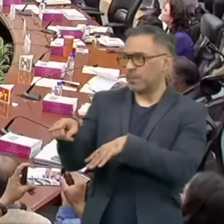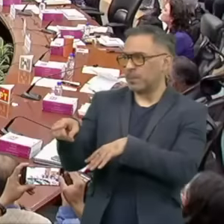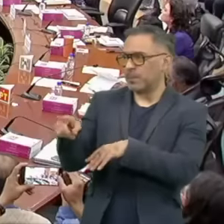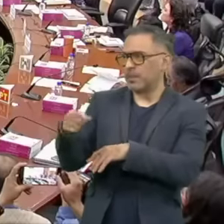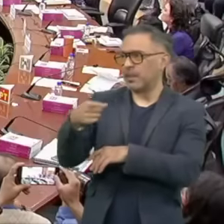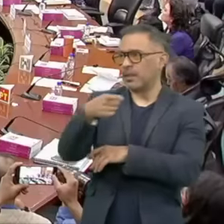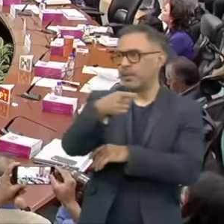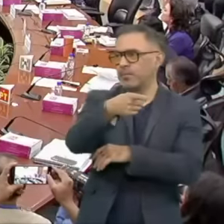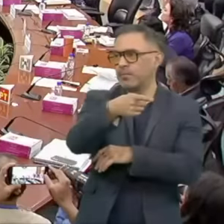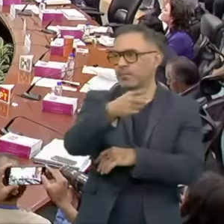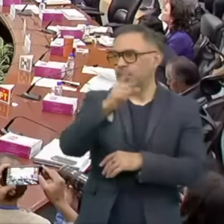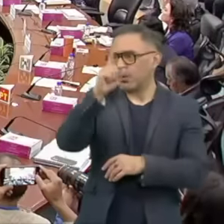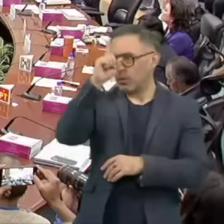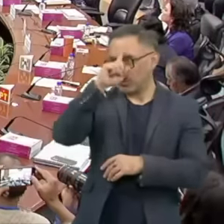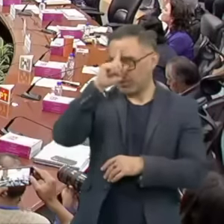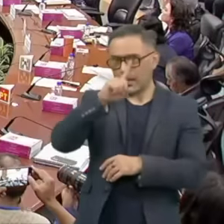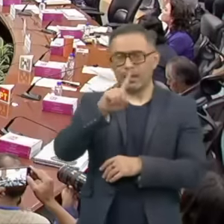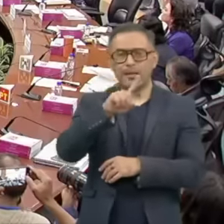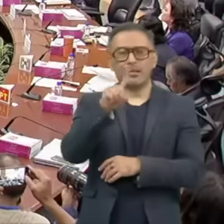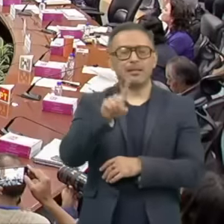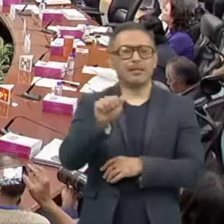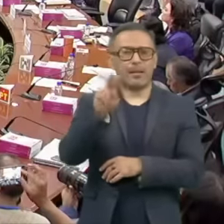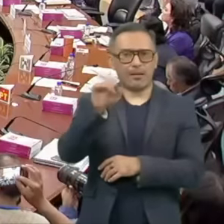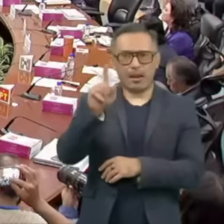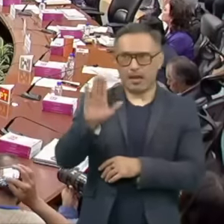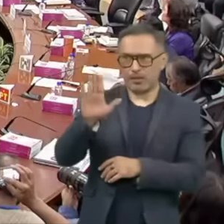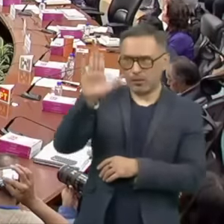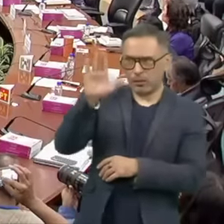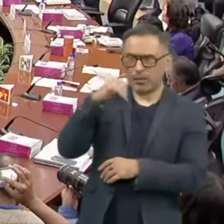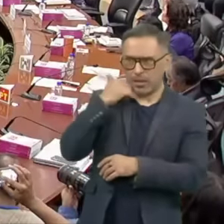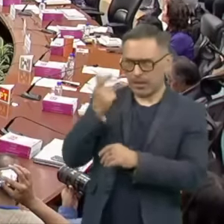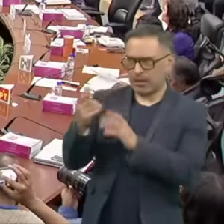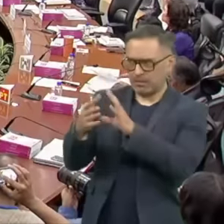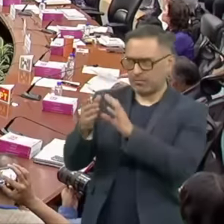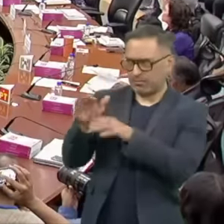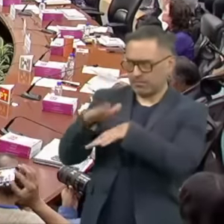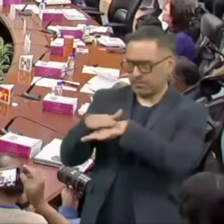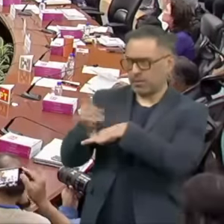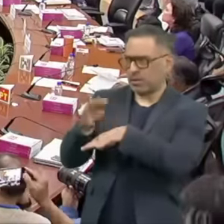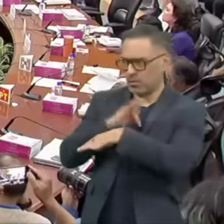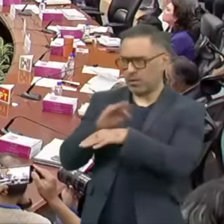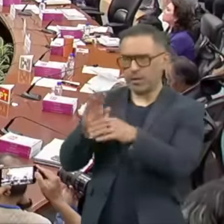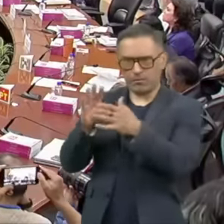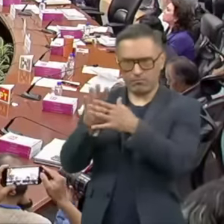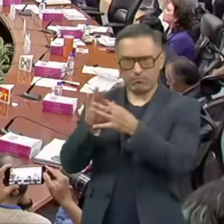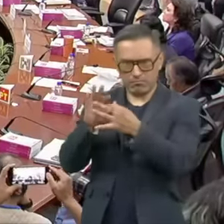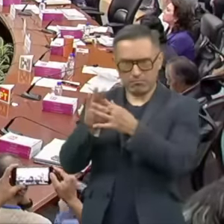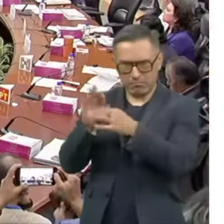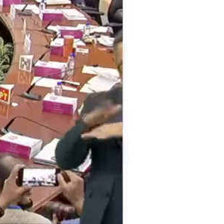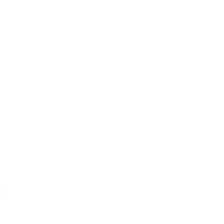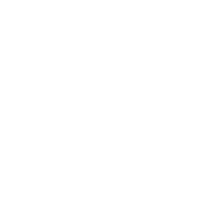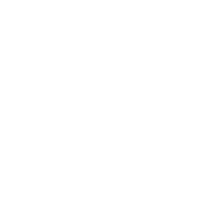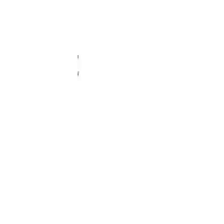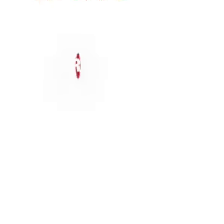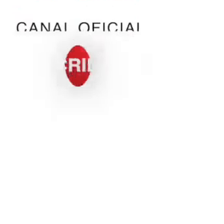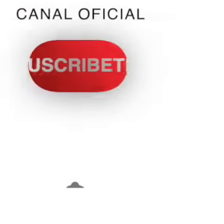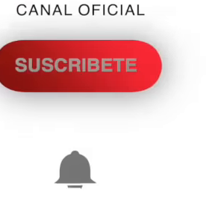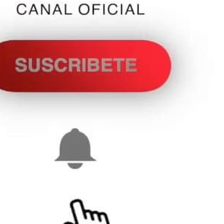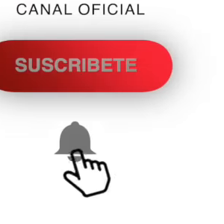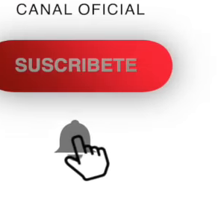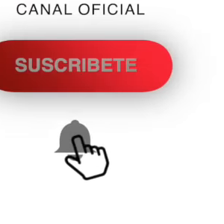moción a la consejera Zavala para ver si puede continuar con la exposición. Así es. Gracias. Gracias, presidenta. Gracias,